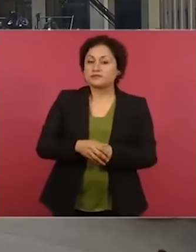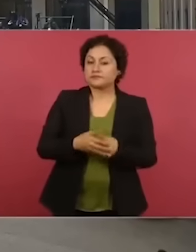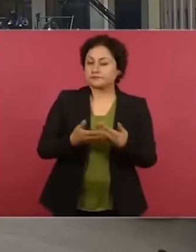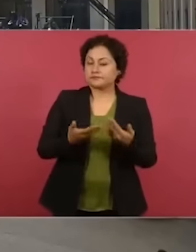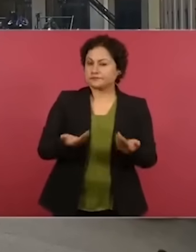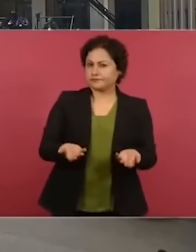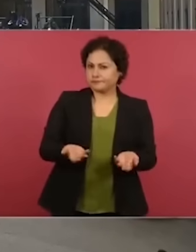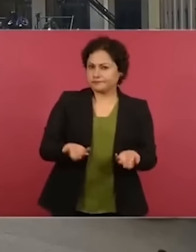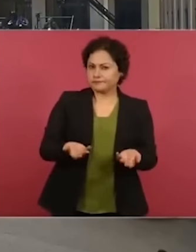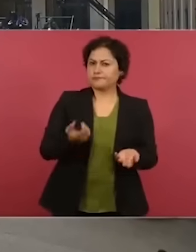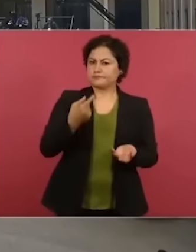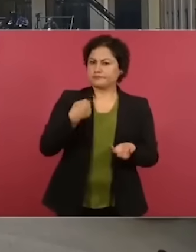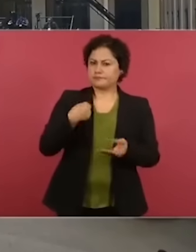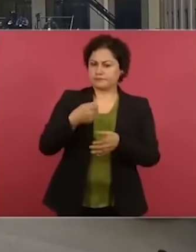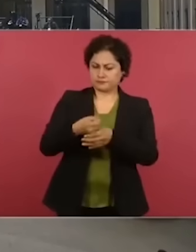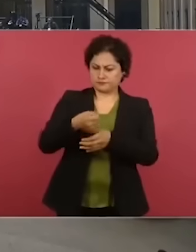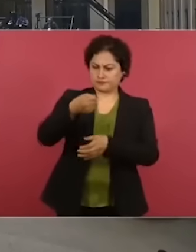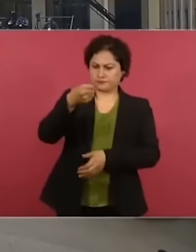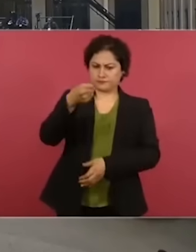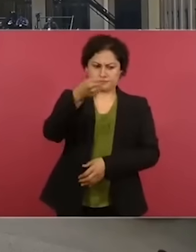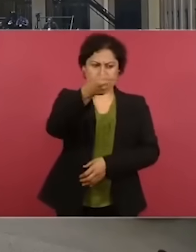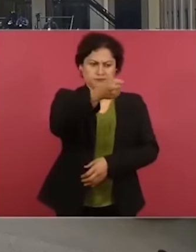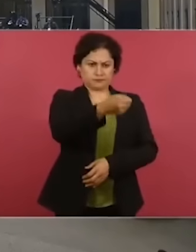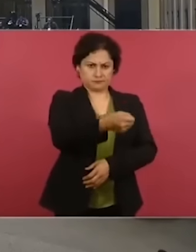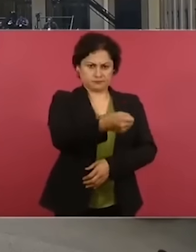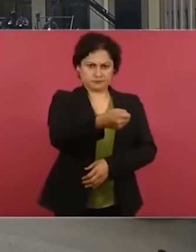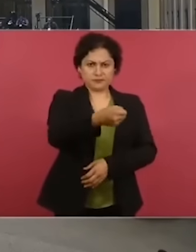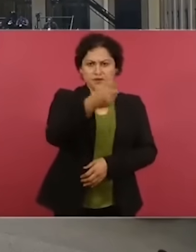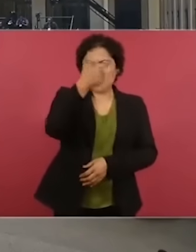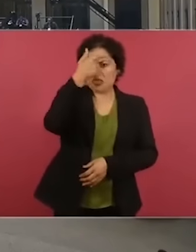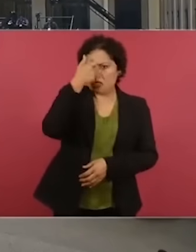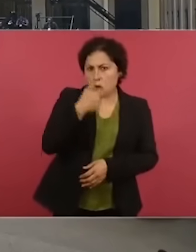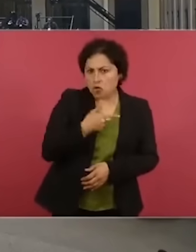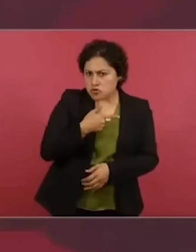por entregar el bastón de mando En la noche